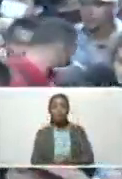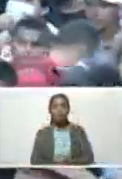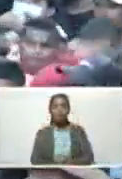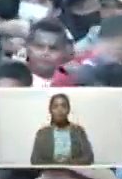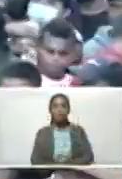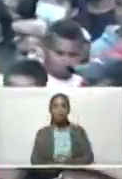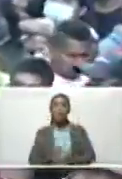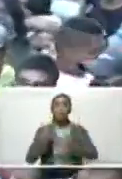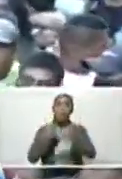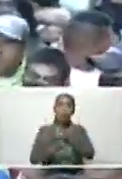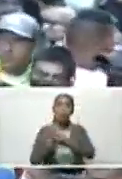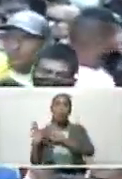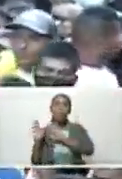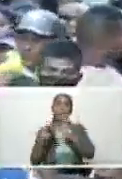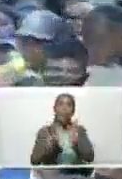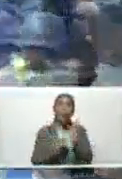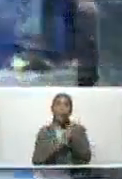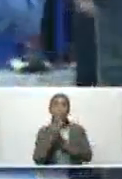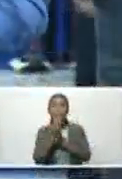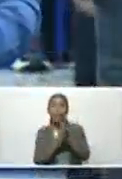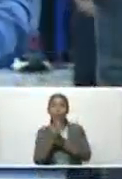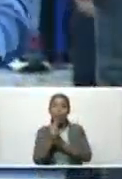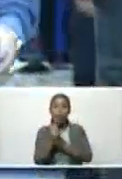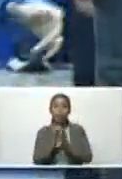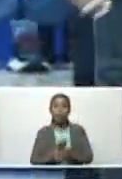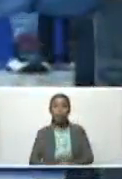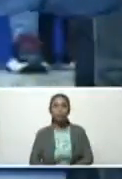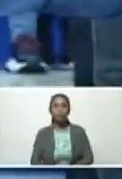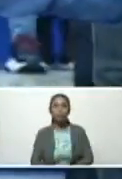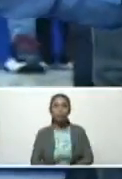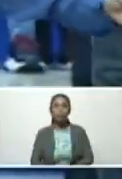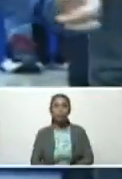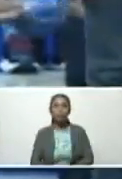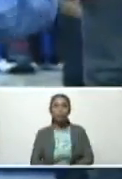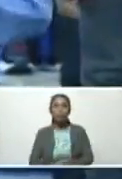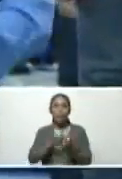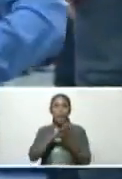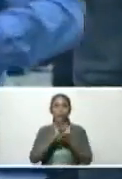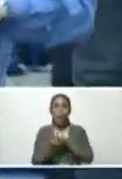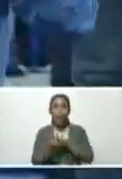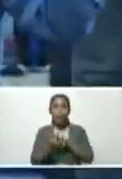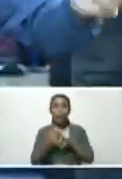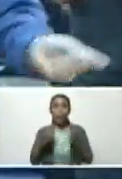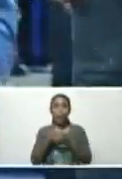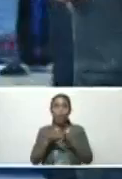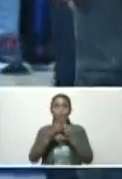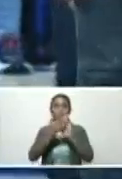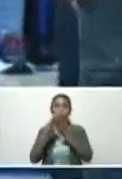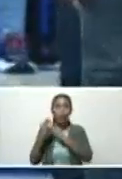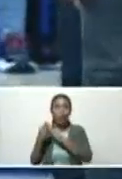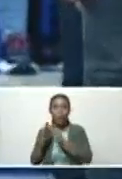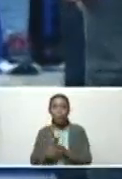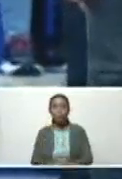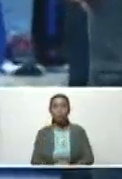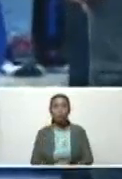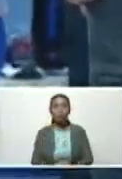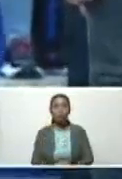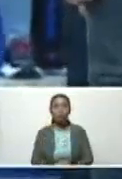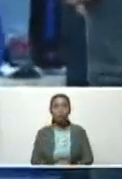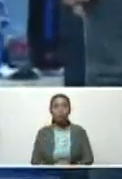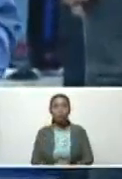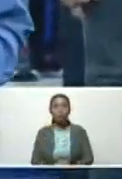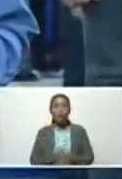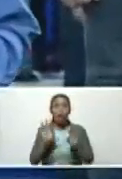Bueno, vamos a apoyar los emprendimientos desde el barrio, desde la comuna, desde la comunidad, desde